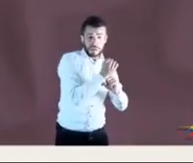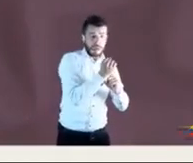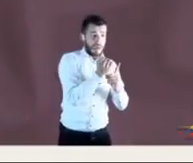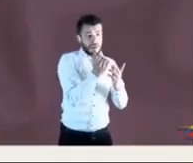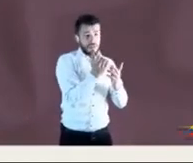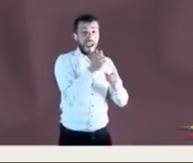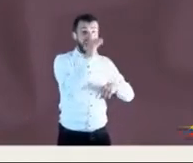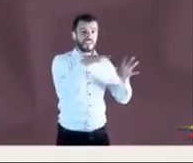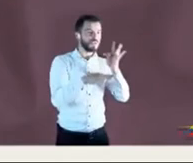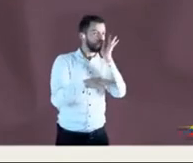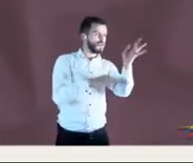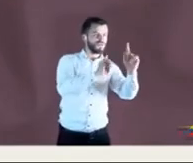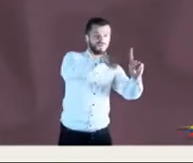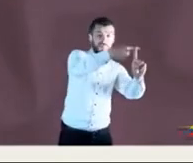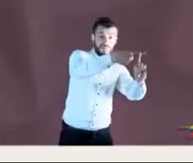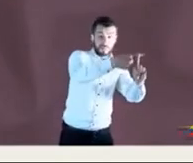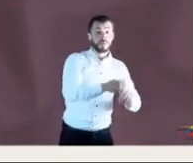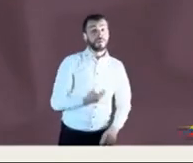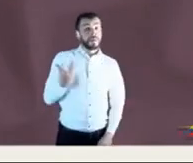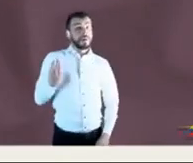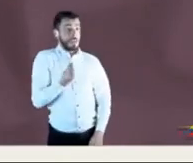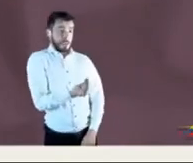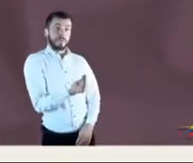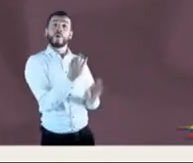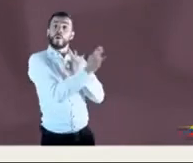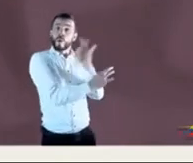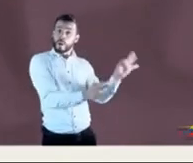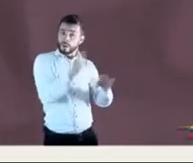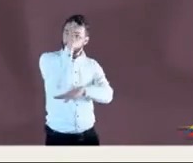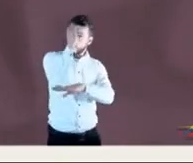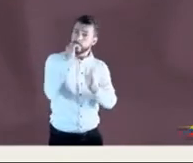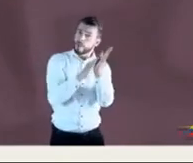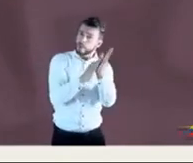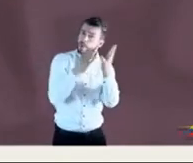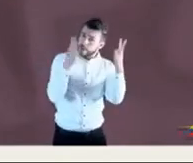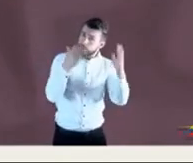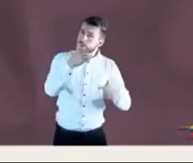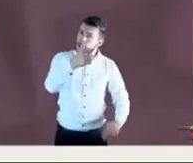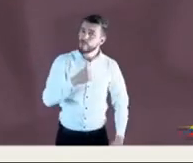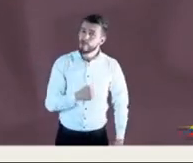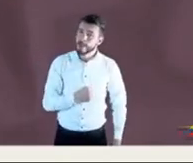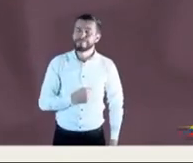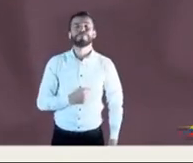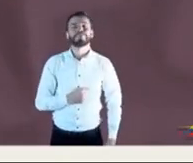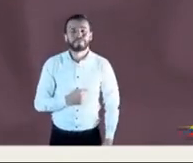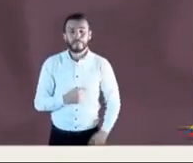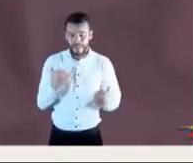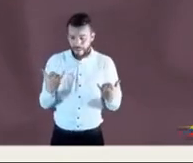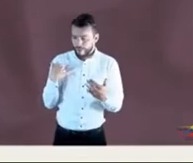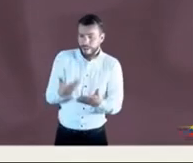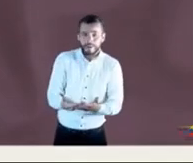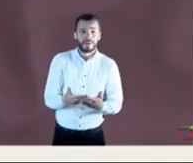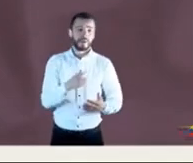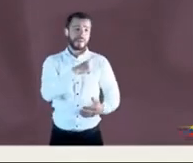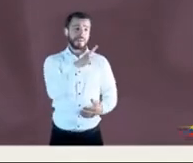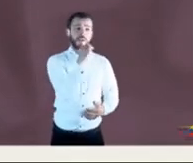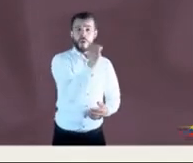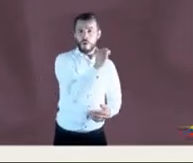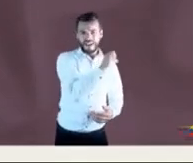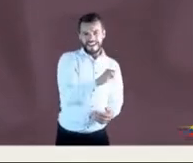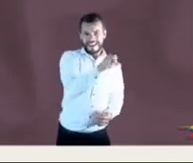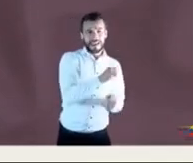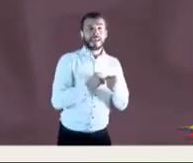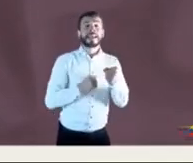sido amenazados. Sin embargo, hoy la labor de las líderes, de las lideresas y de los líderes sociales